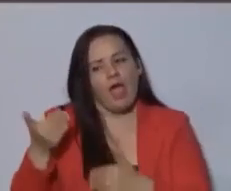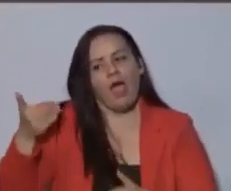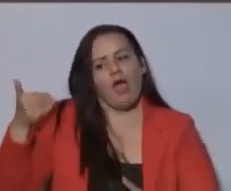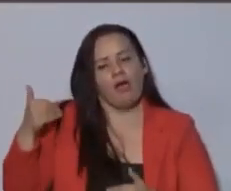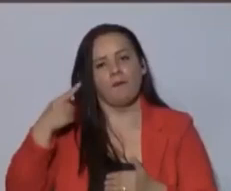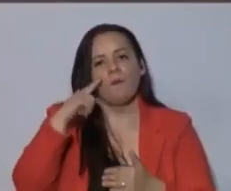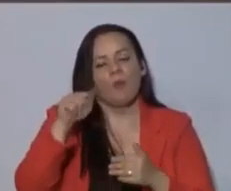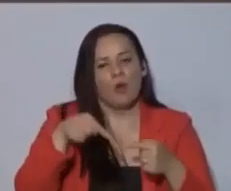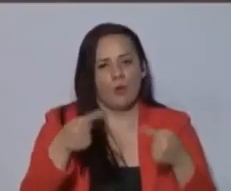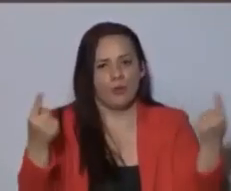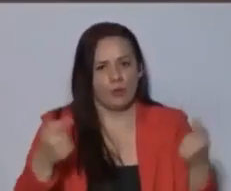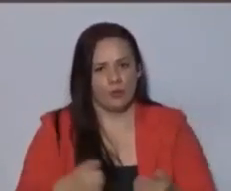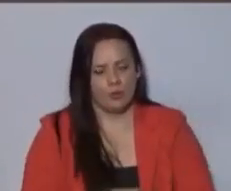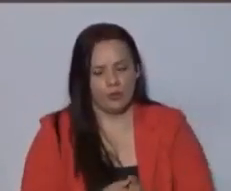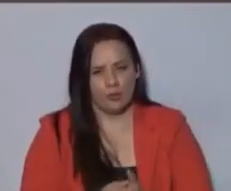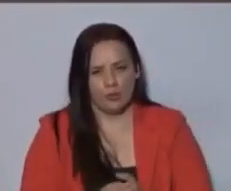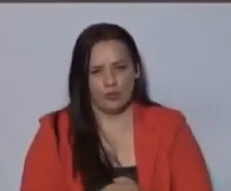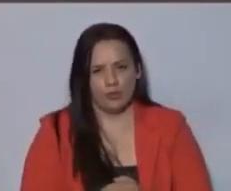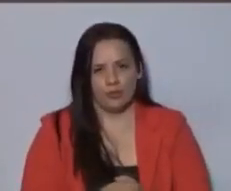oposición.